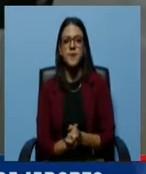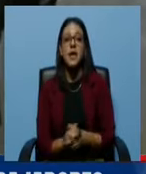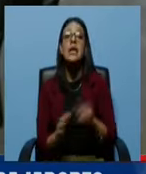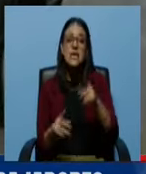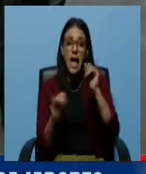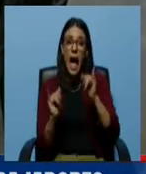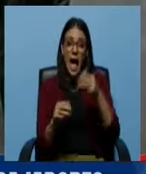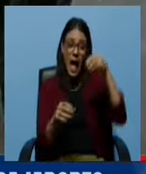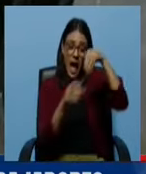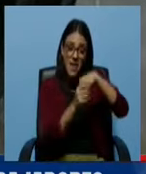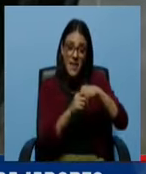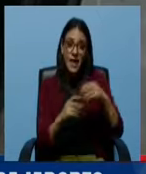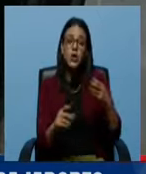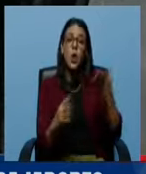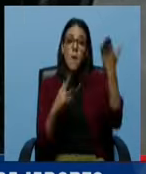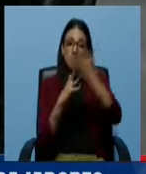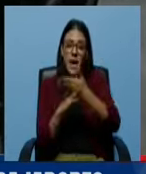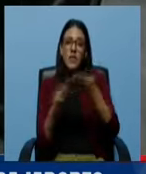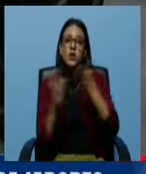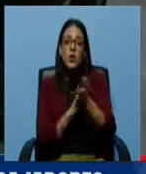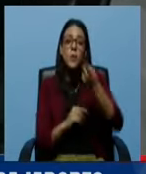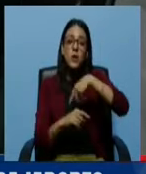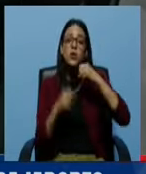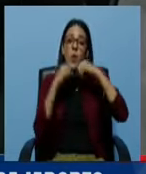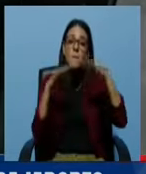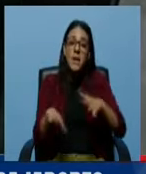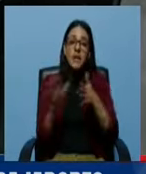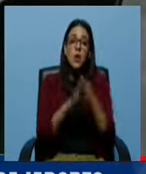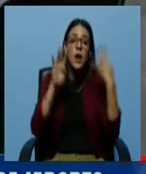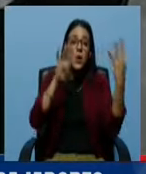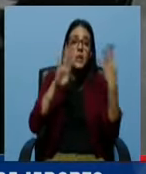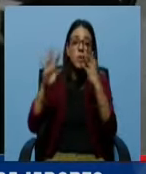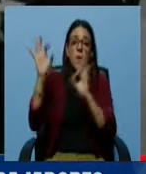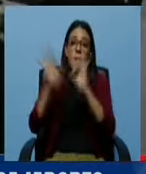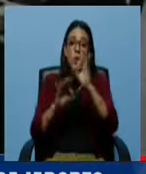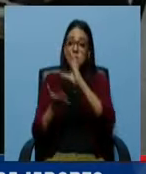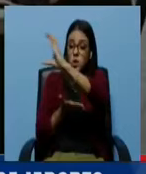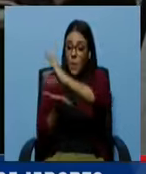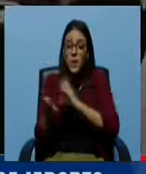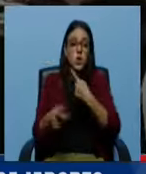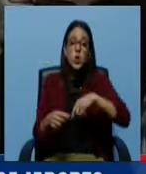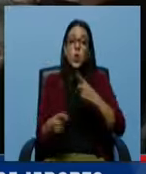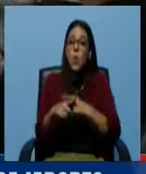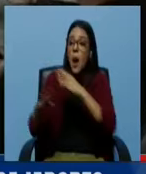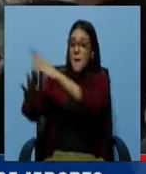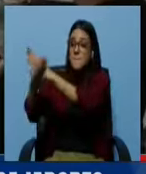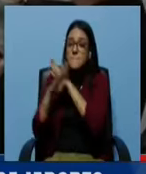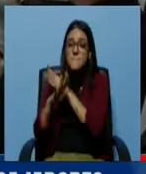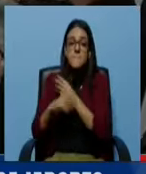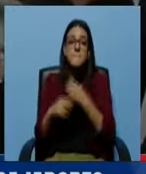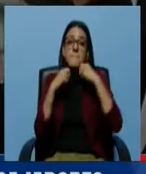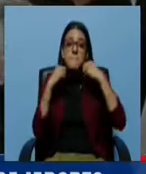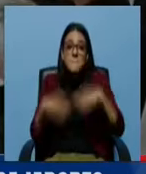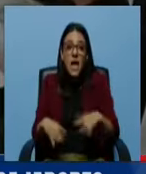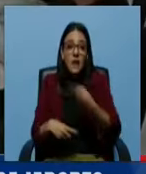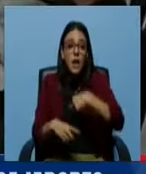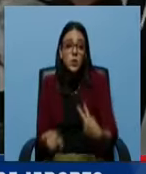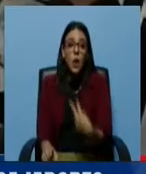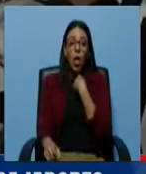medio de la pérdida del 99% de los ingresos, nosotros echamos a andar la gran